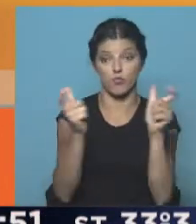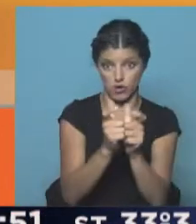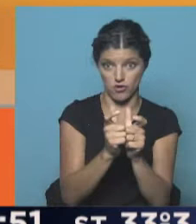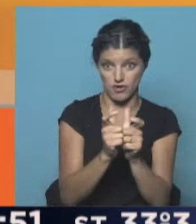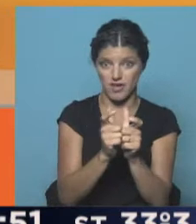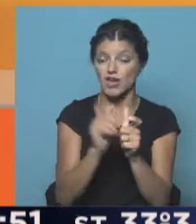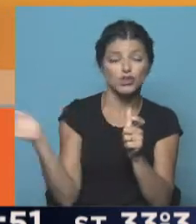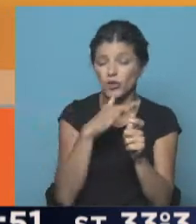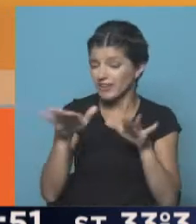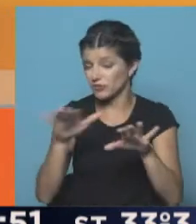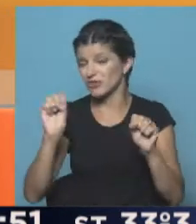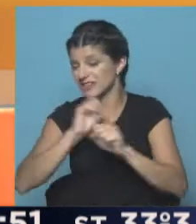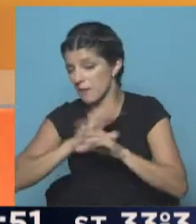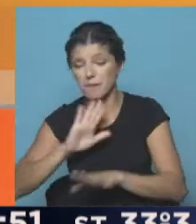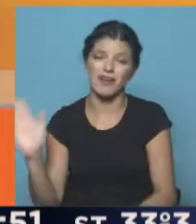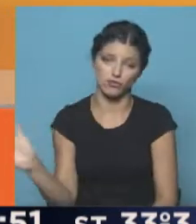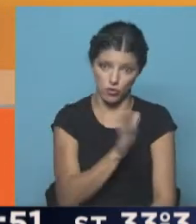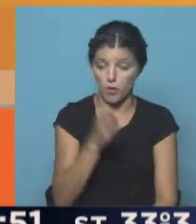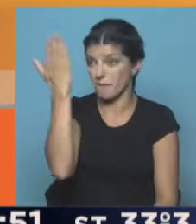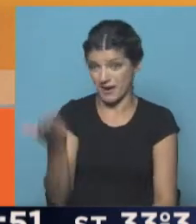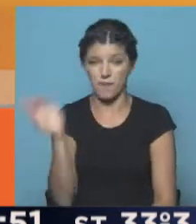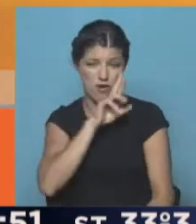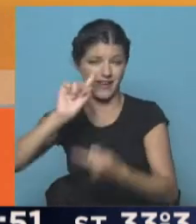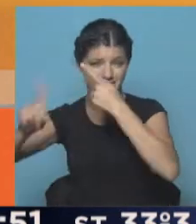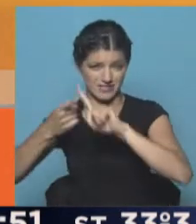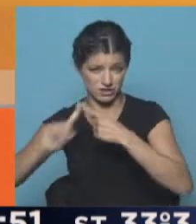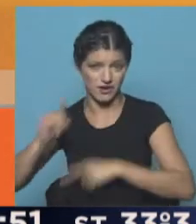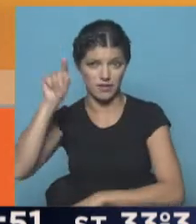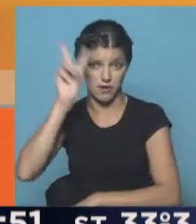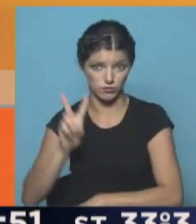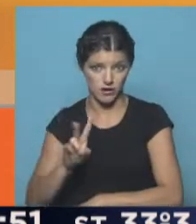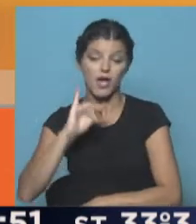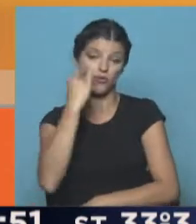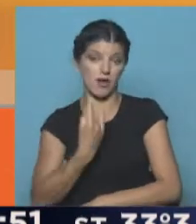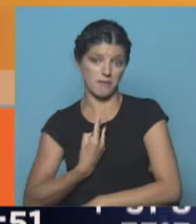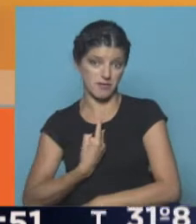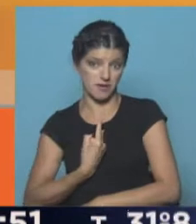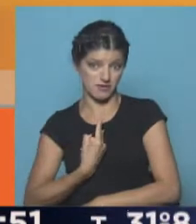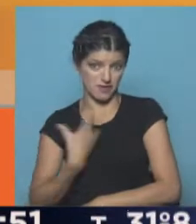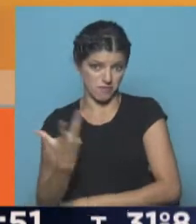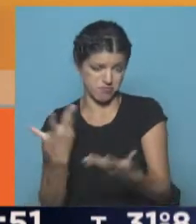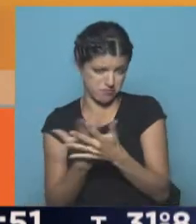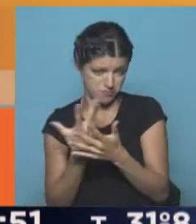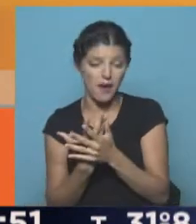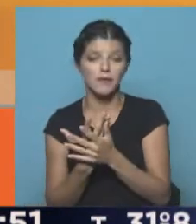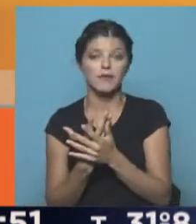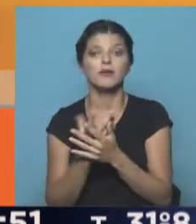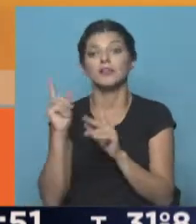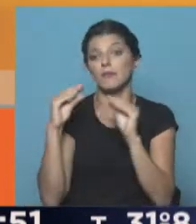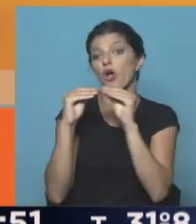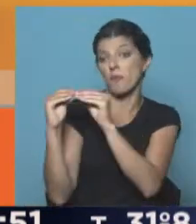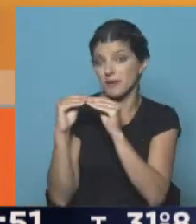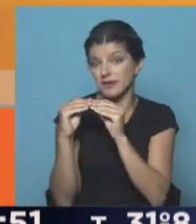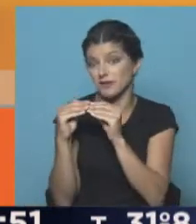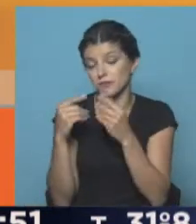para todos, no solo para Delcy Rodríguez, que es autohumillada y a su vez ridiculizada también por sus colegas,